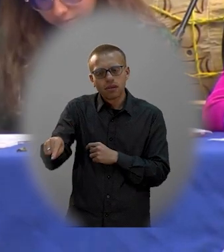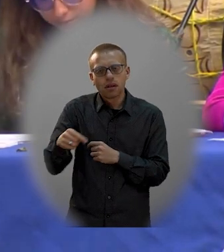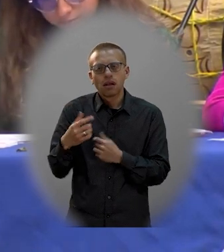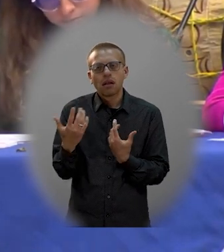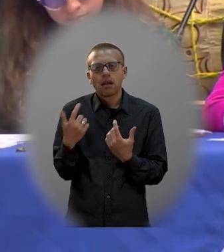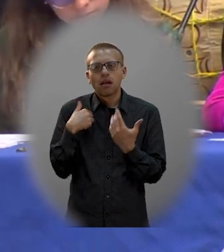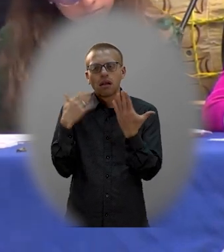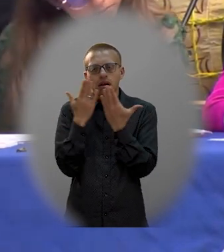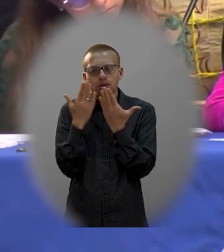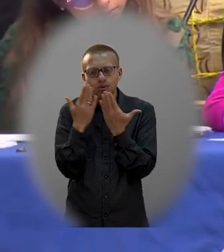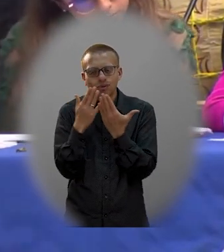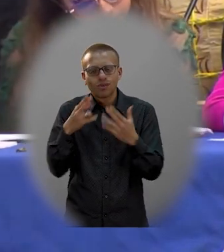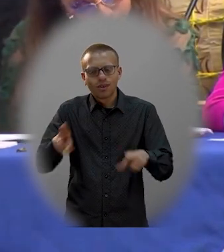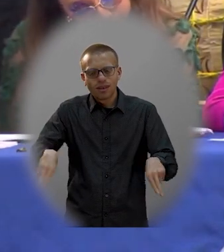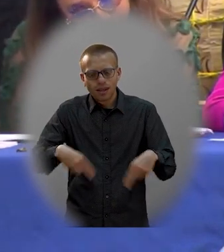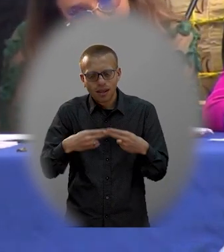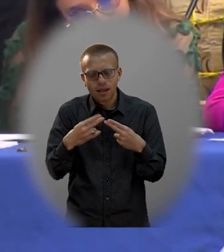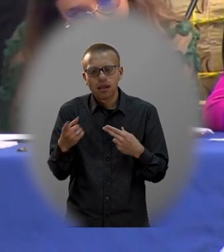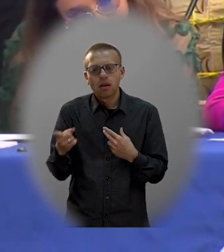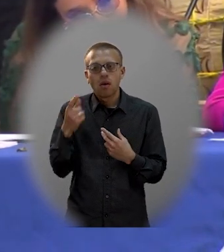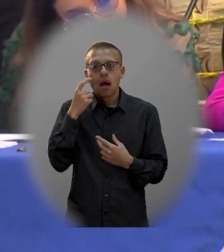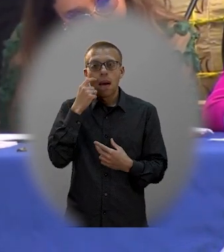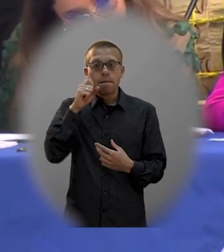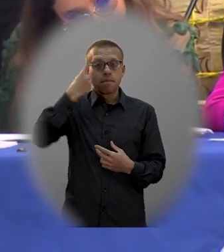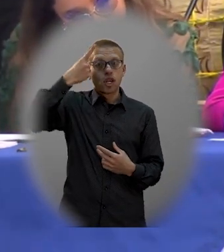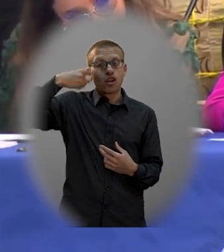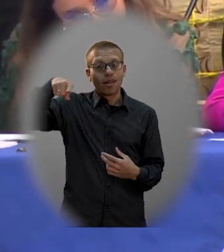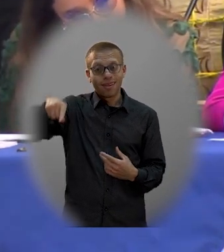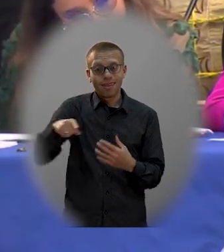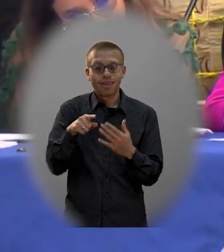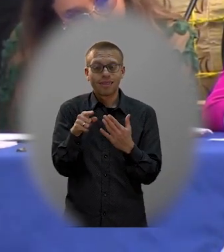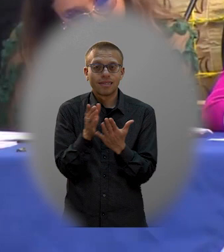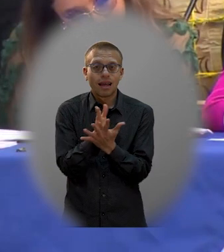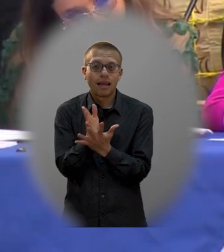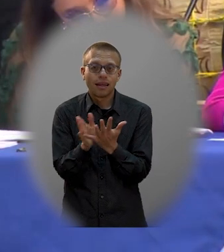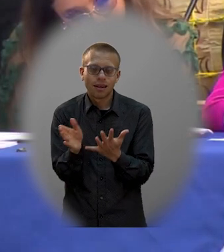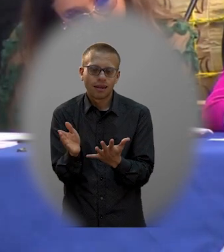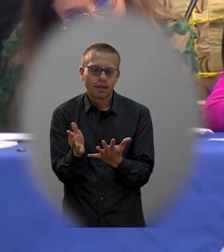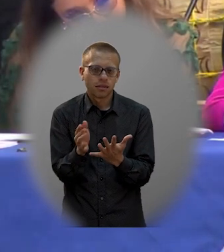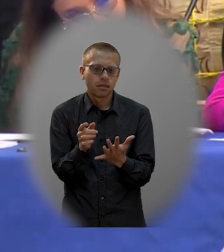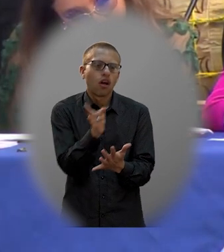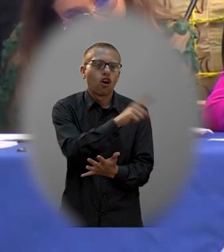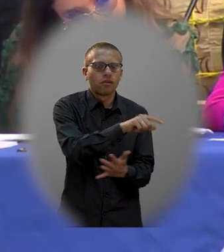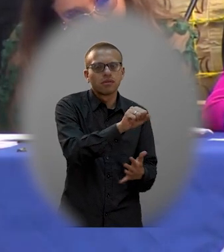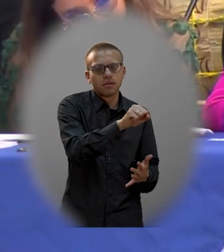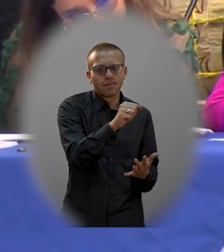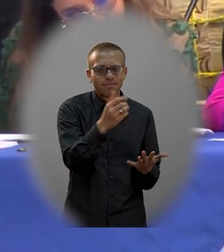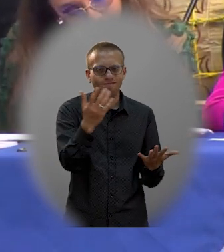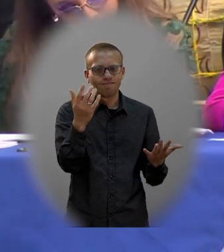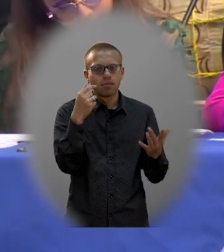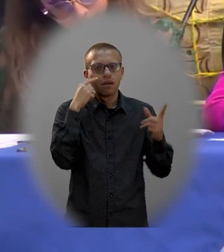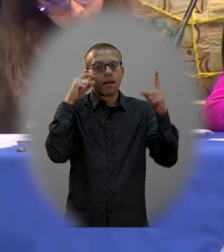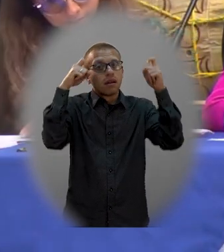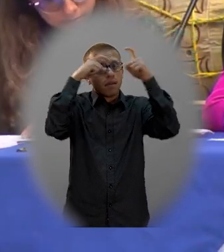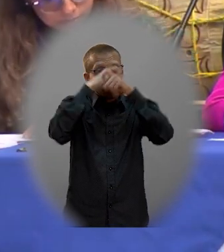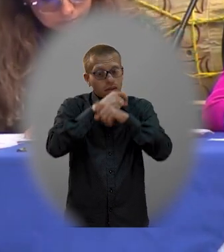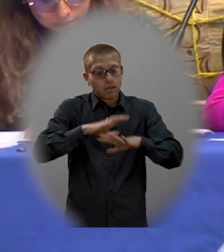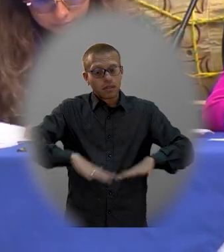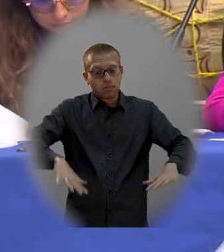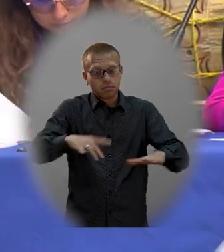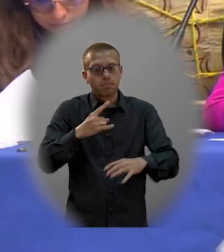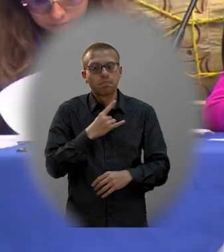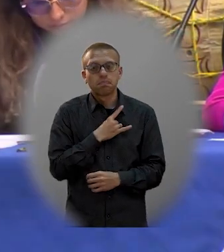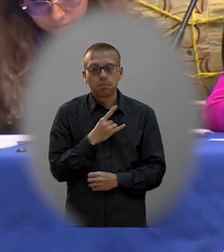frente al género no son prioridad para unas carreras, tal vez, para otras sí. Entonces, esos espacios de reflexión sí los puede generar la universidad,